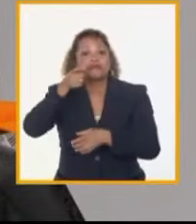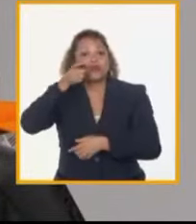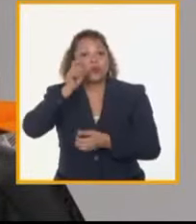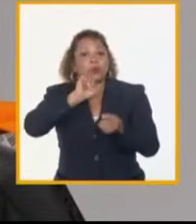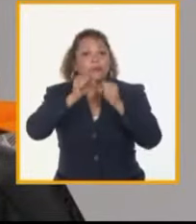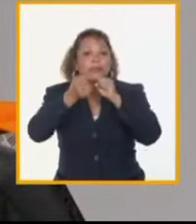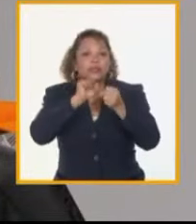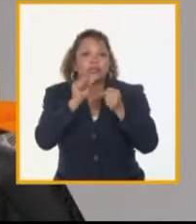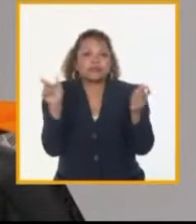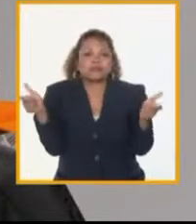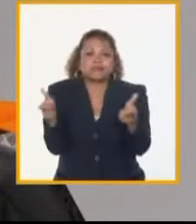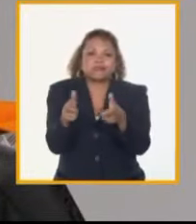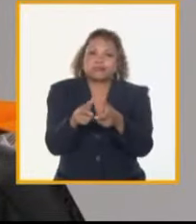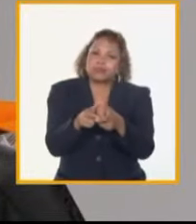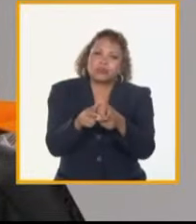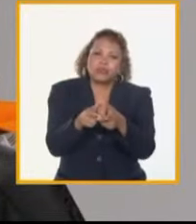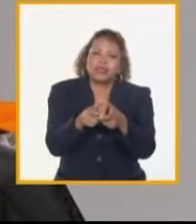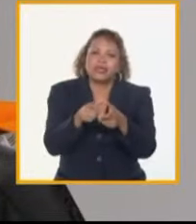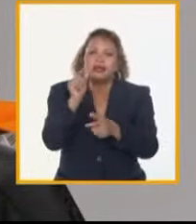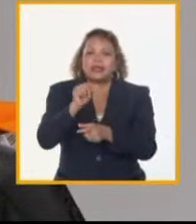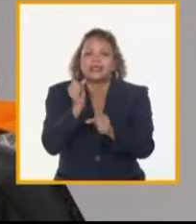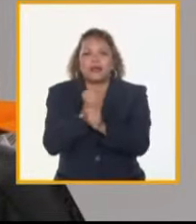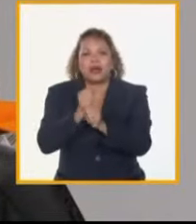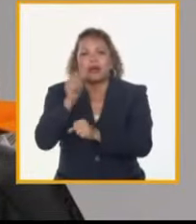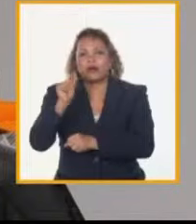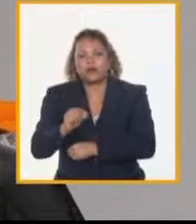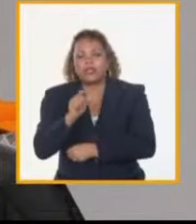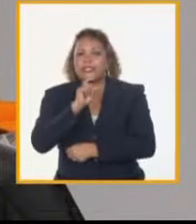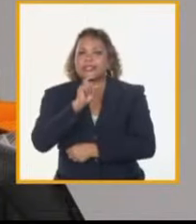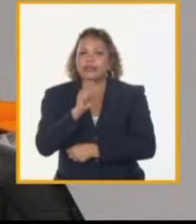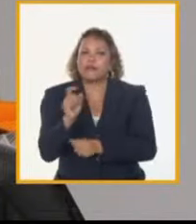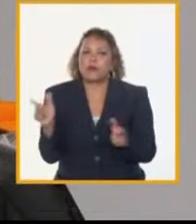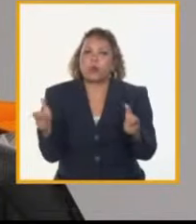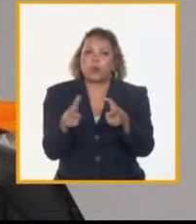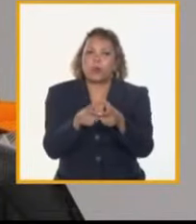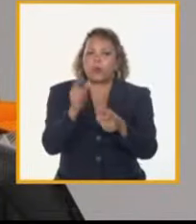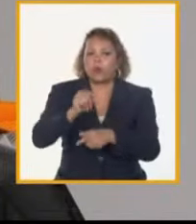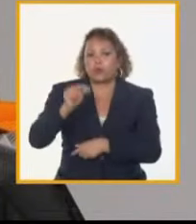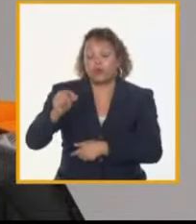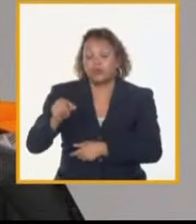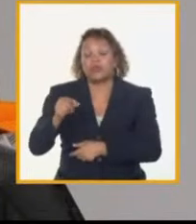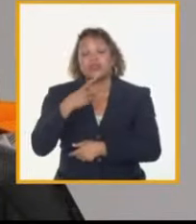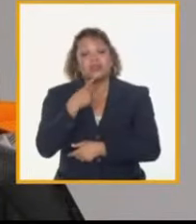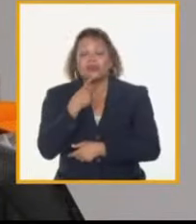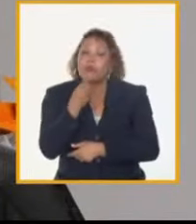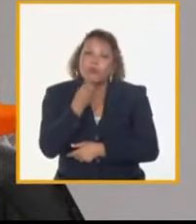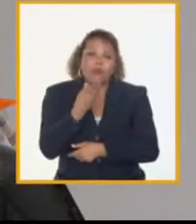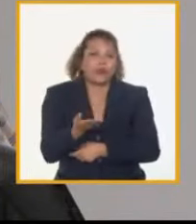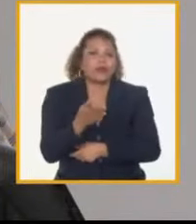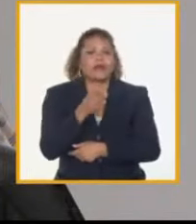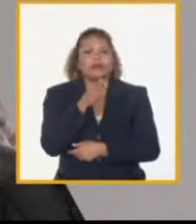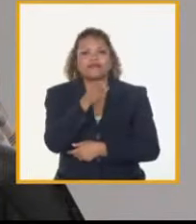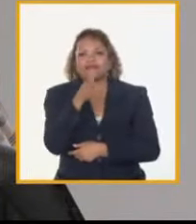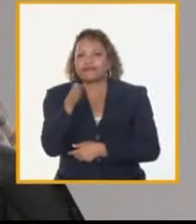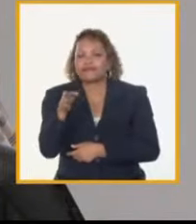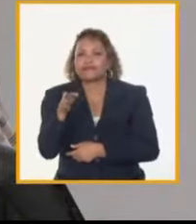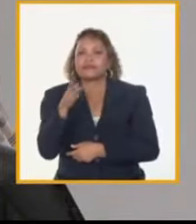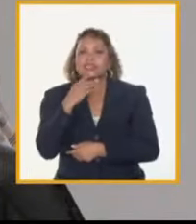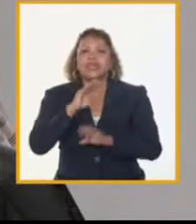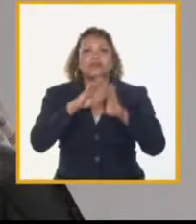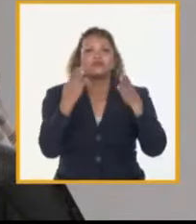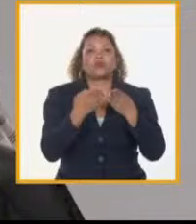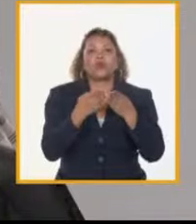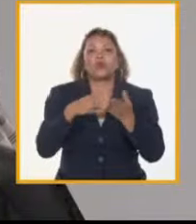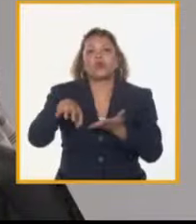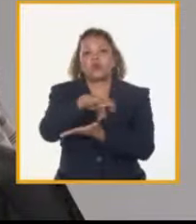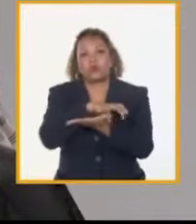hacer acciones en la vía o acciones de control presencial en todas las vías, en todas las rutas. Se nos hace muy difícil. Eso